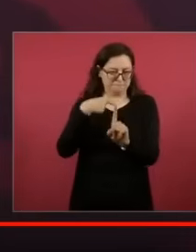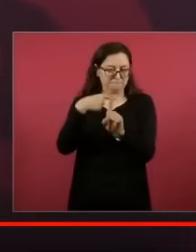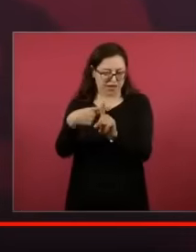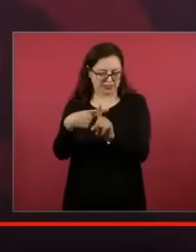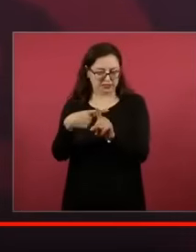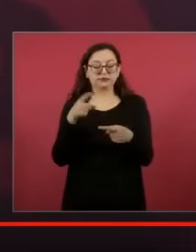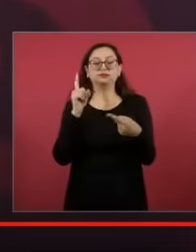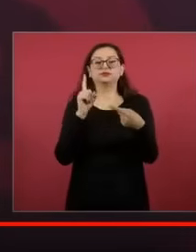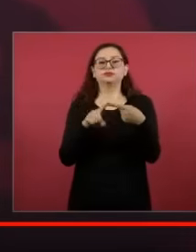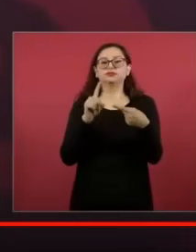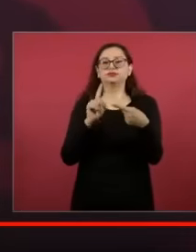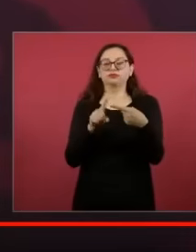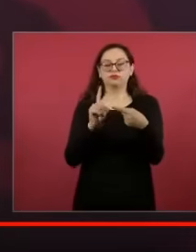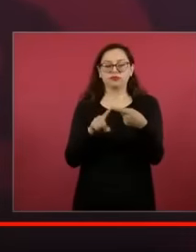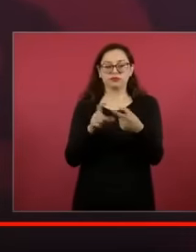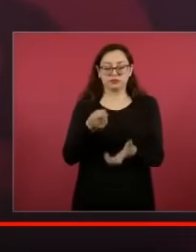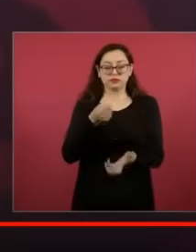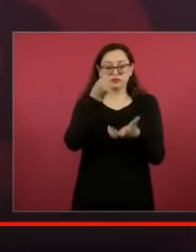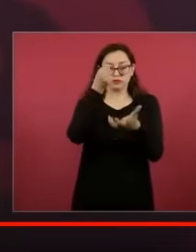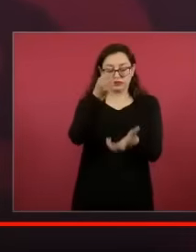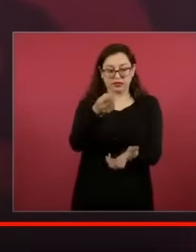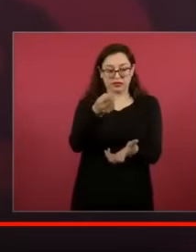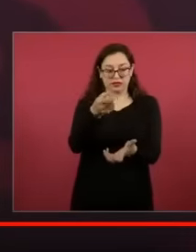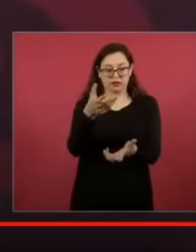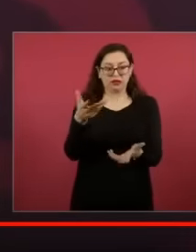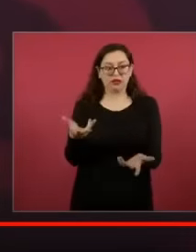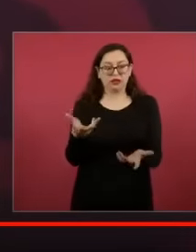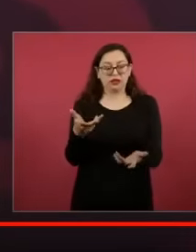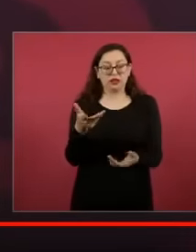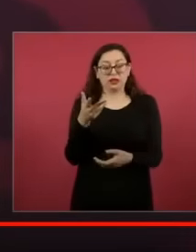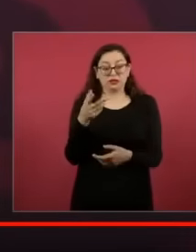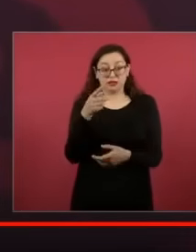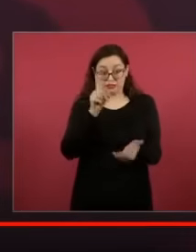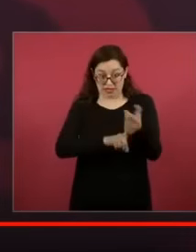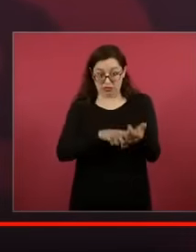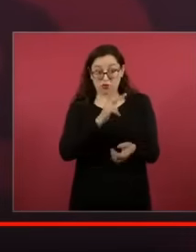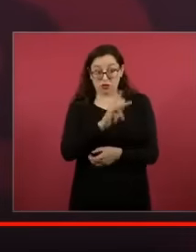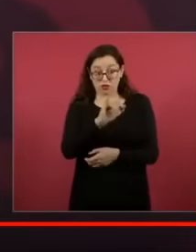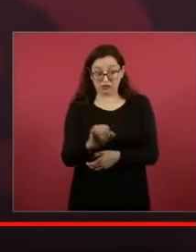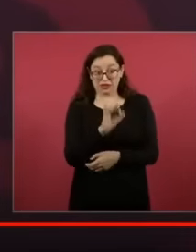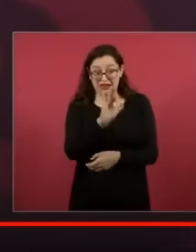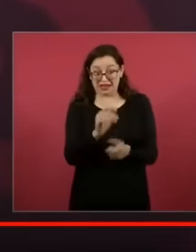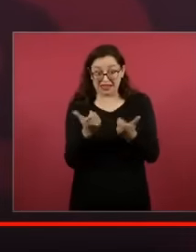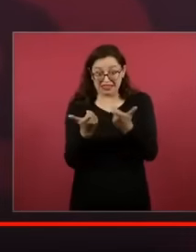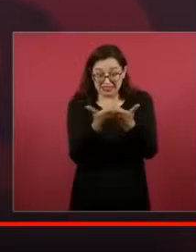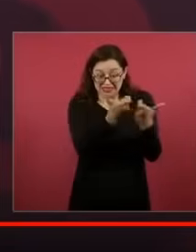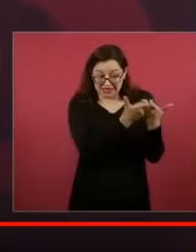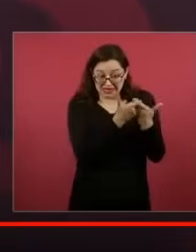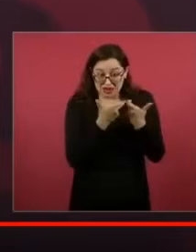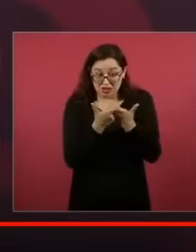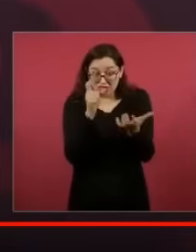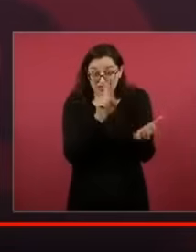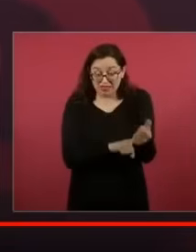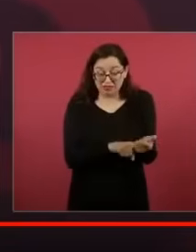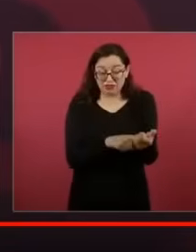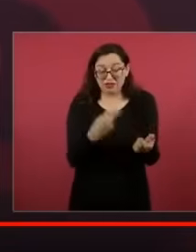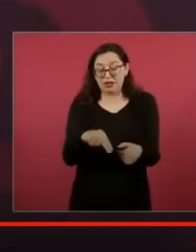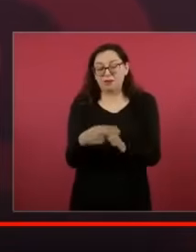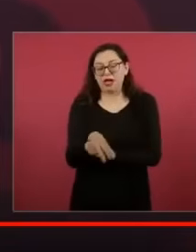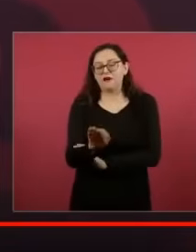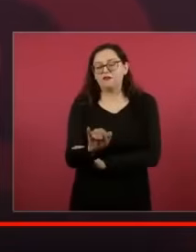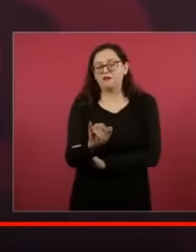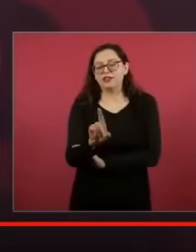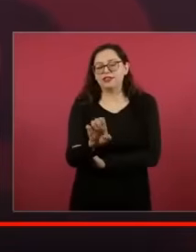de comentarios de los medios de comunicación tradicionales, cómo lo trataron durante los últimos 6 años. Pero repito lo que dijo